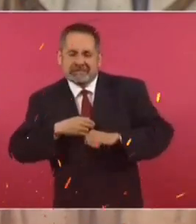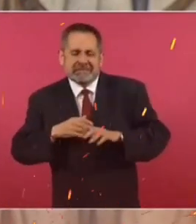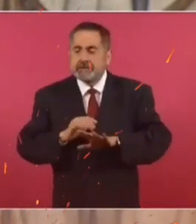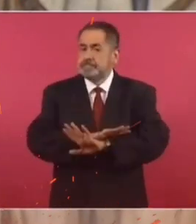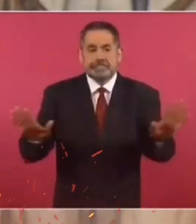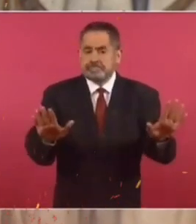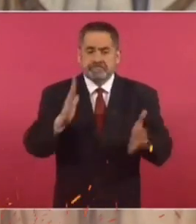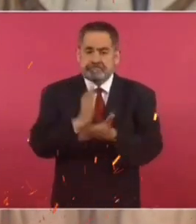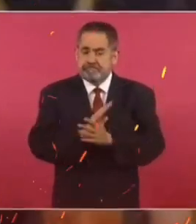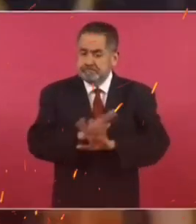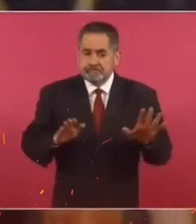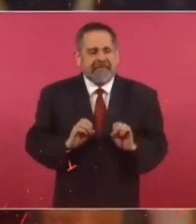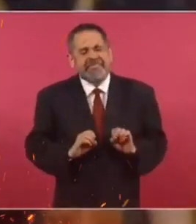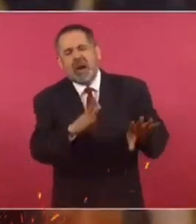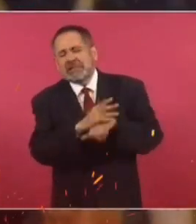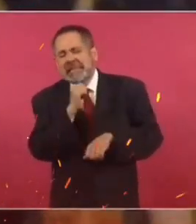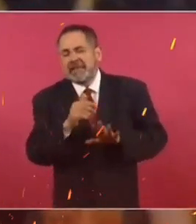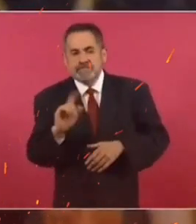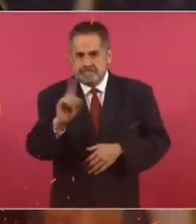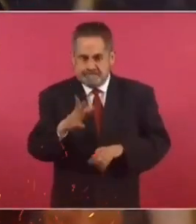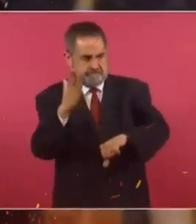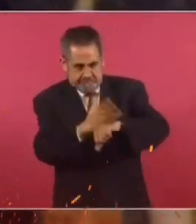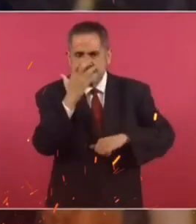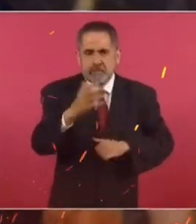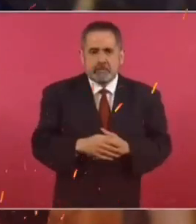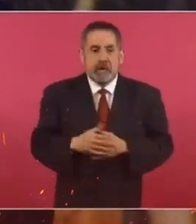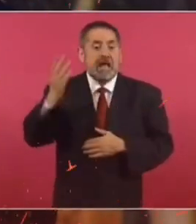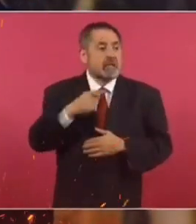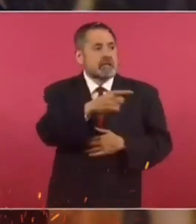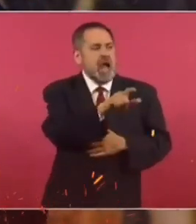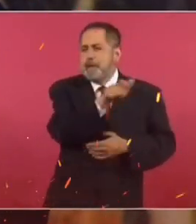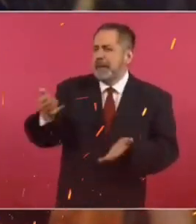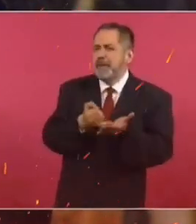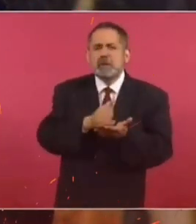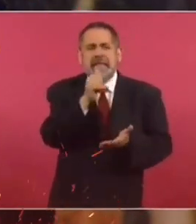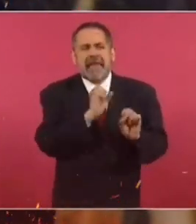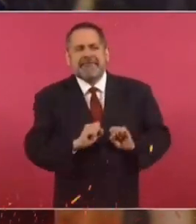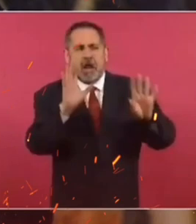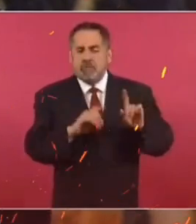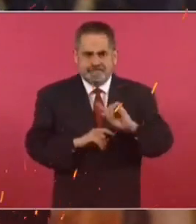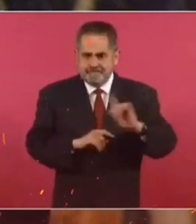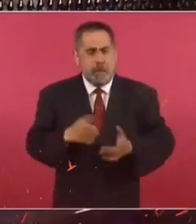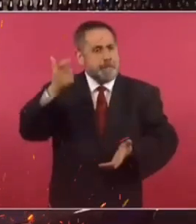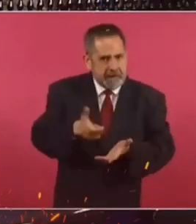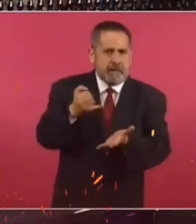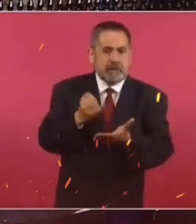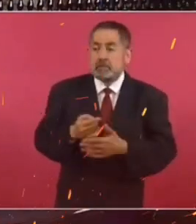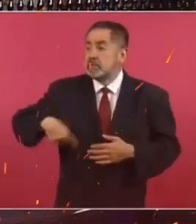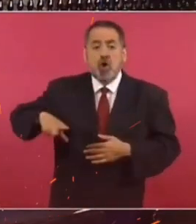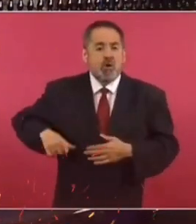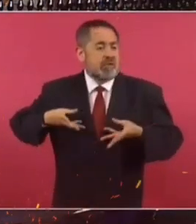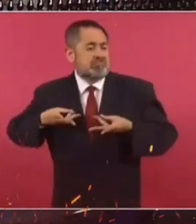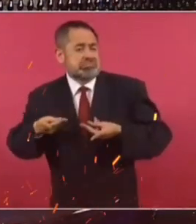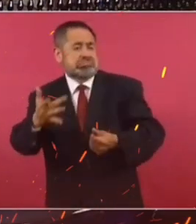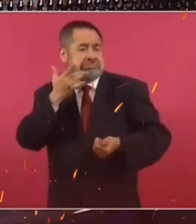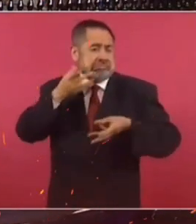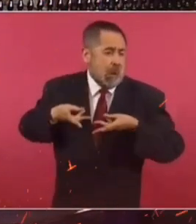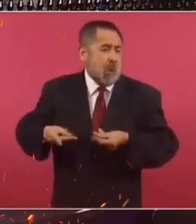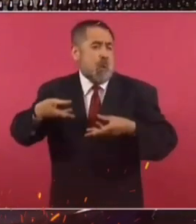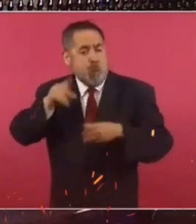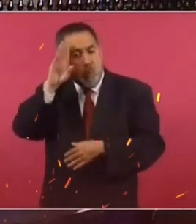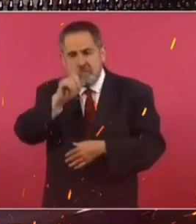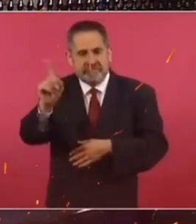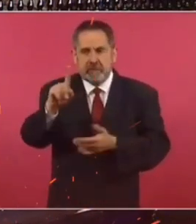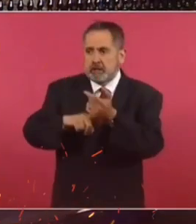impunidad para nadie. Se acabaron los privilegios fiscales, no hay lujos en el gobierno y los servidores públicos actúan